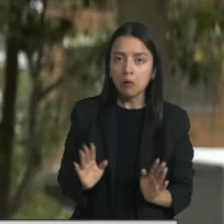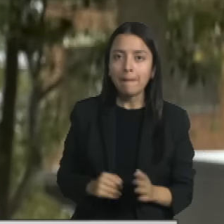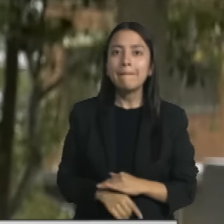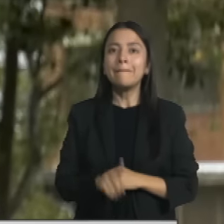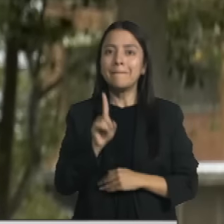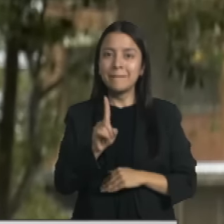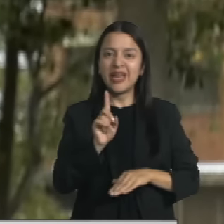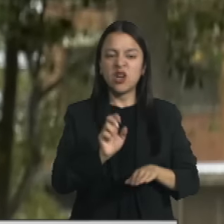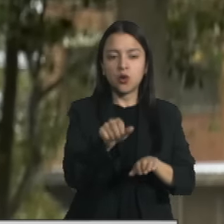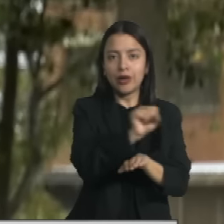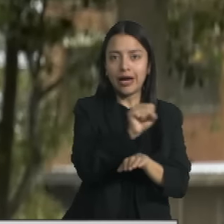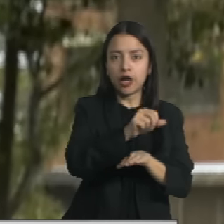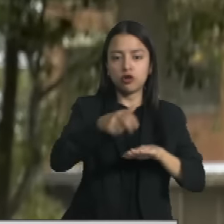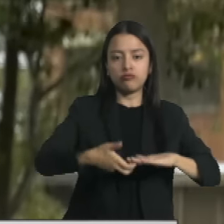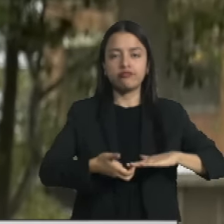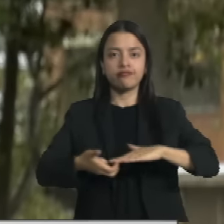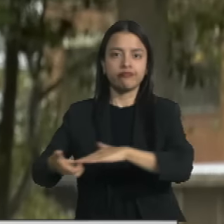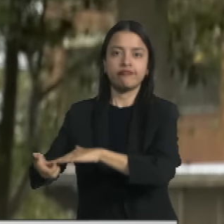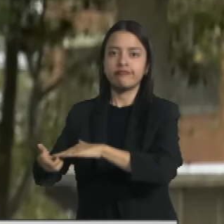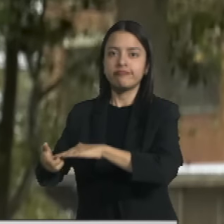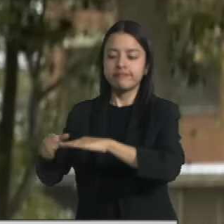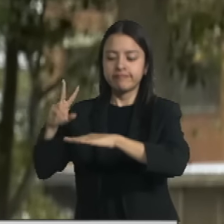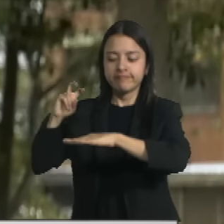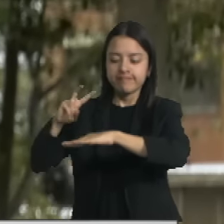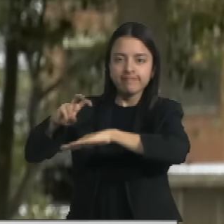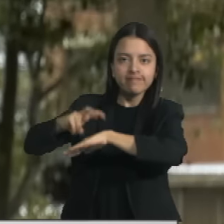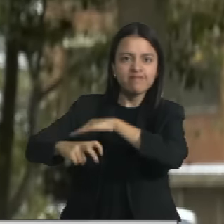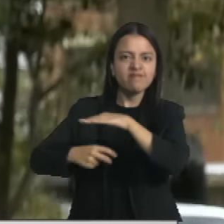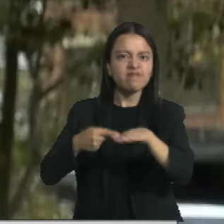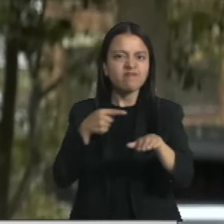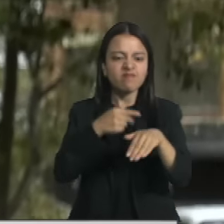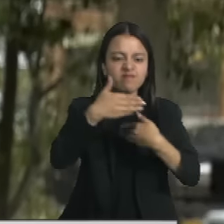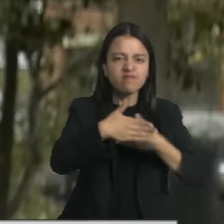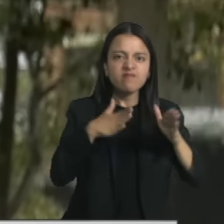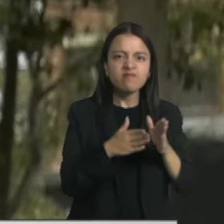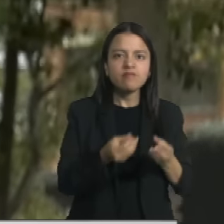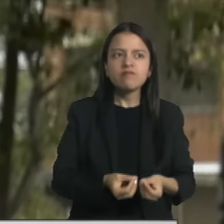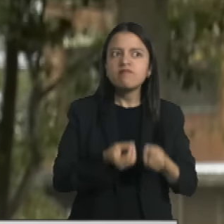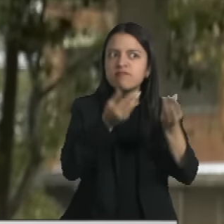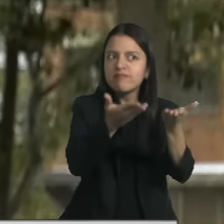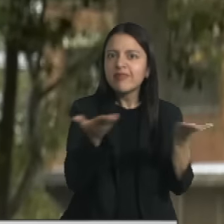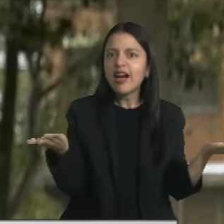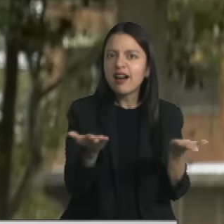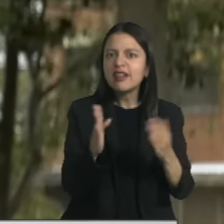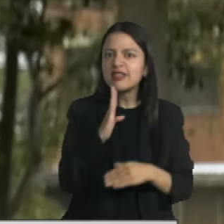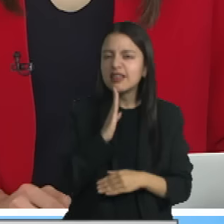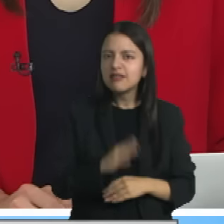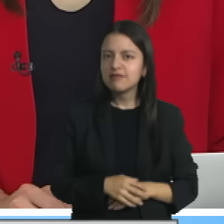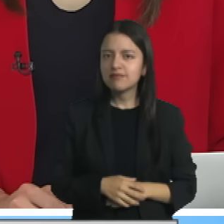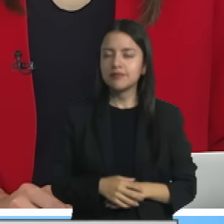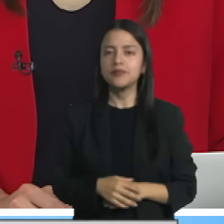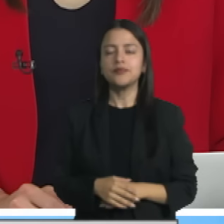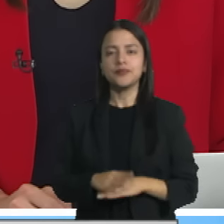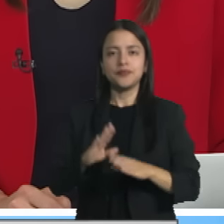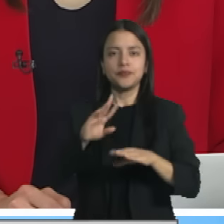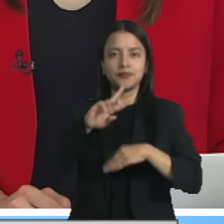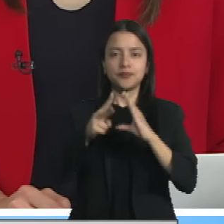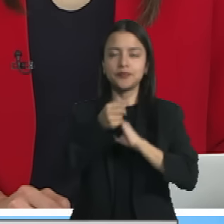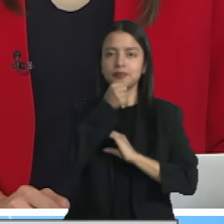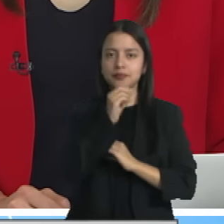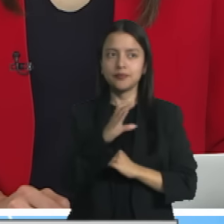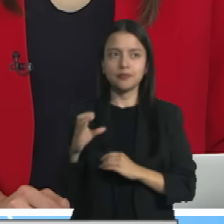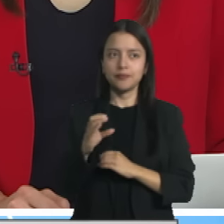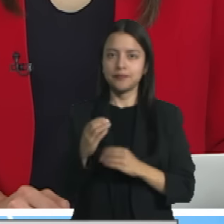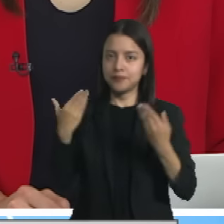fue inmovilizada y se está investigando para quién iba todas estas municiones. Esta es toda la información desde el occidente de Bogotá.